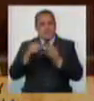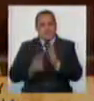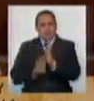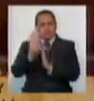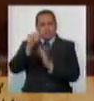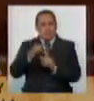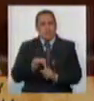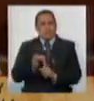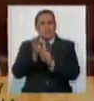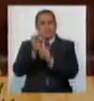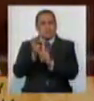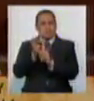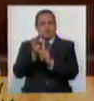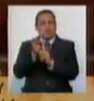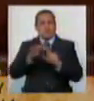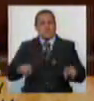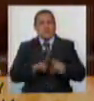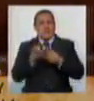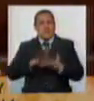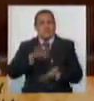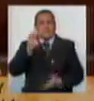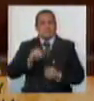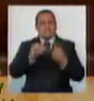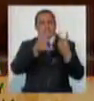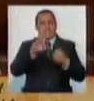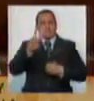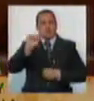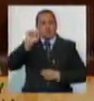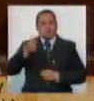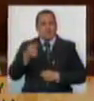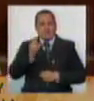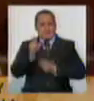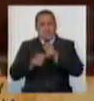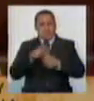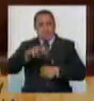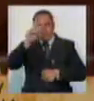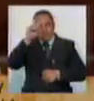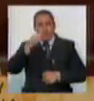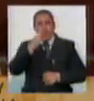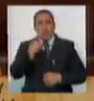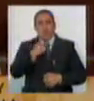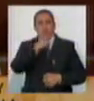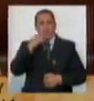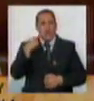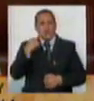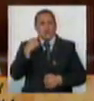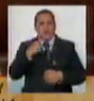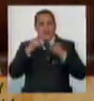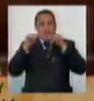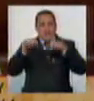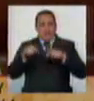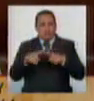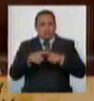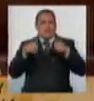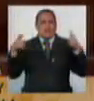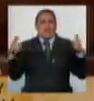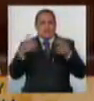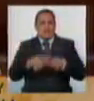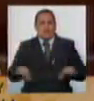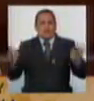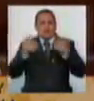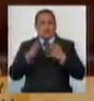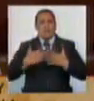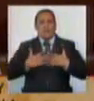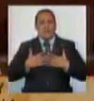y especialización a más de 72.000 peruanos y peruanas. Este es un récord que me llena